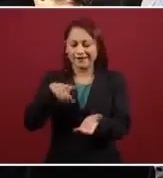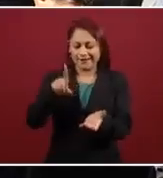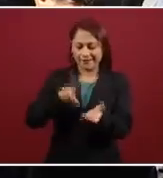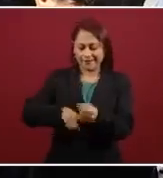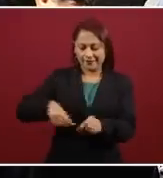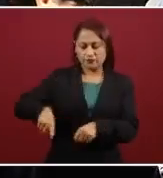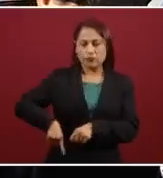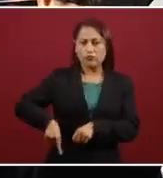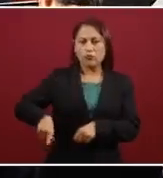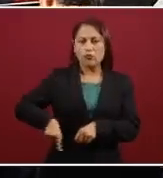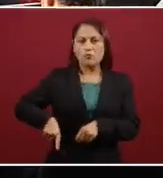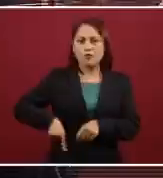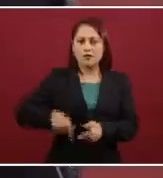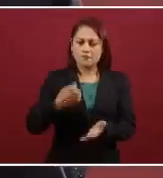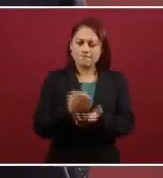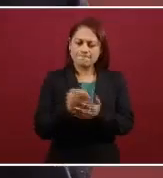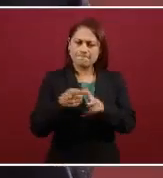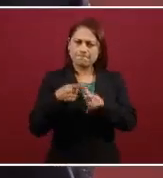tenemos